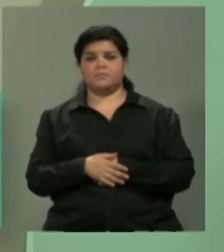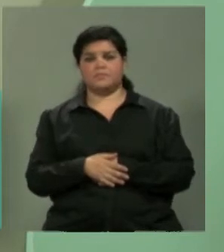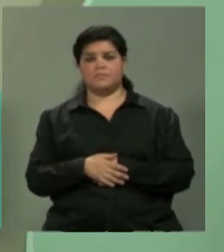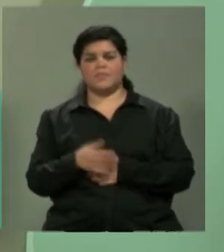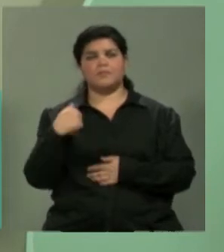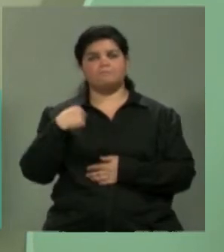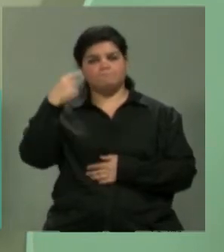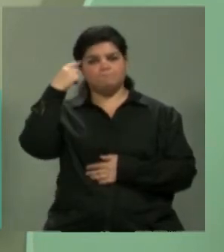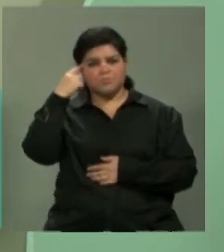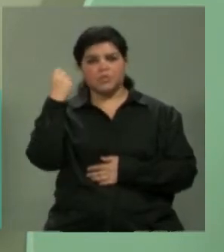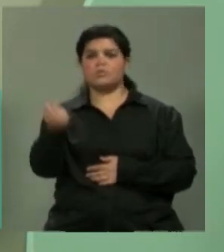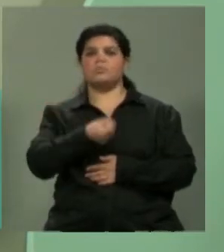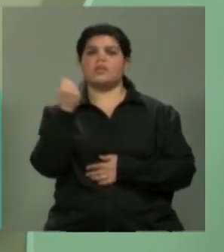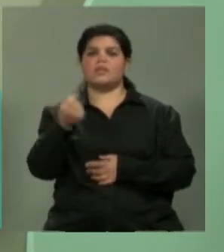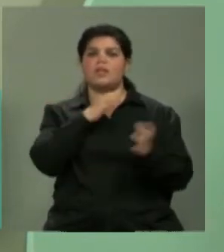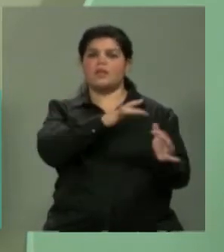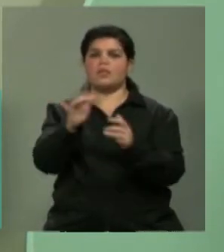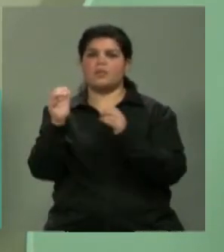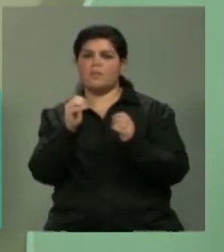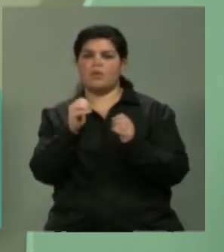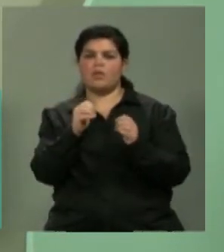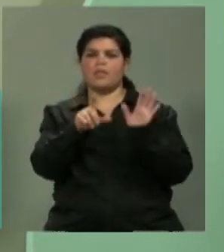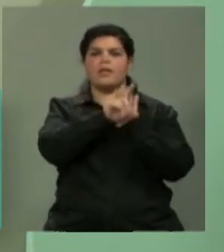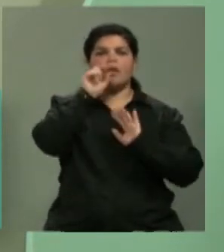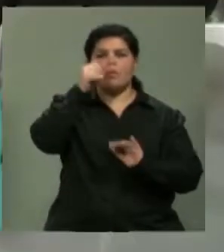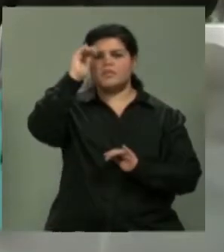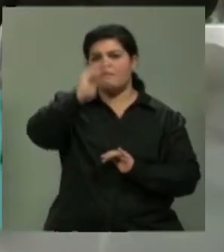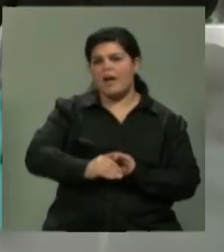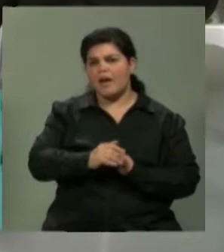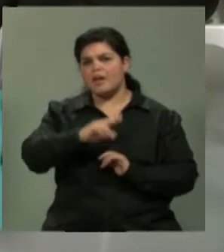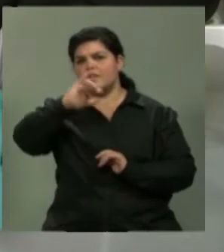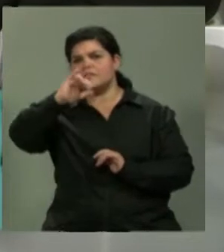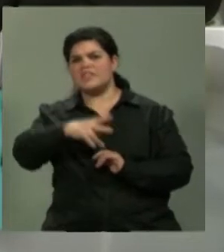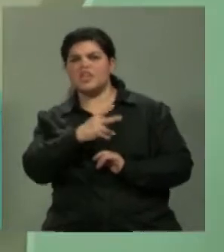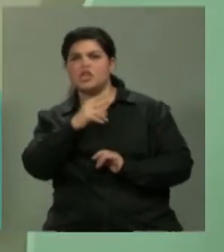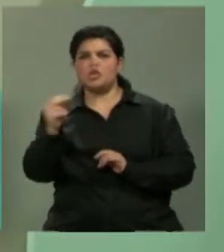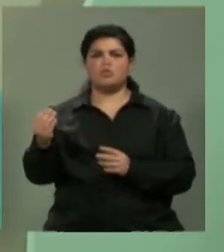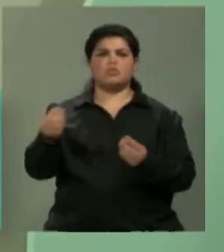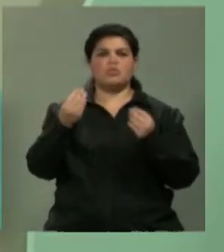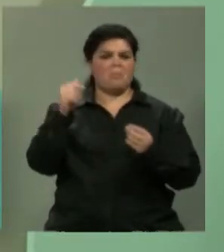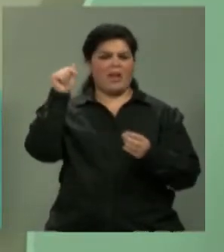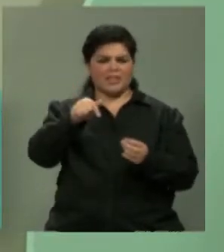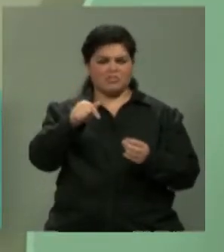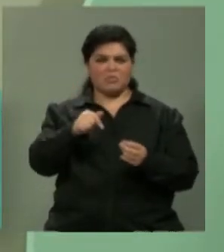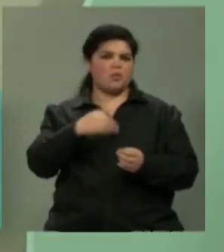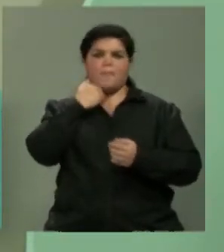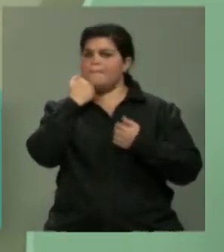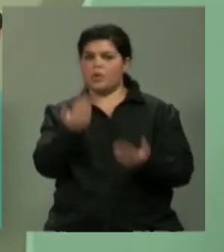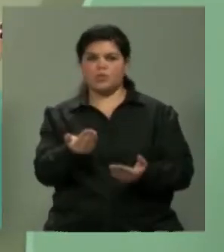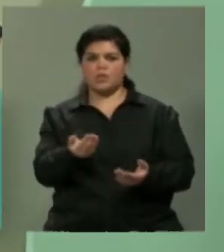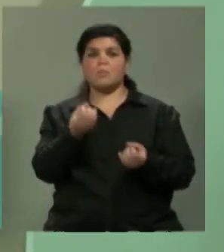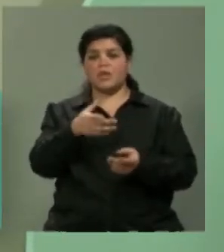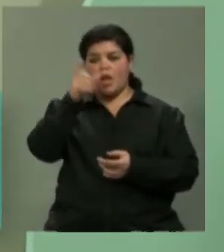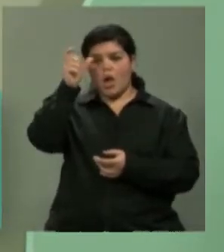si discutimos a ver si baja la delincuencia o no, nos tiene que importar si baja la delincuencia, porque todo, o sea, si delinque